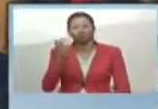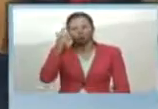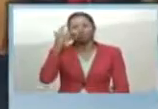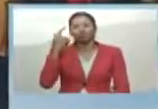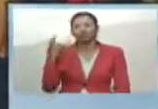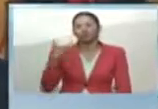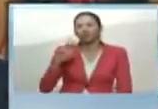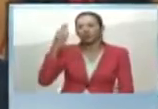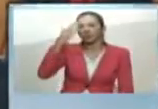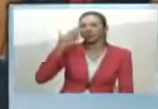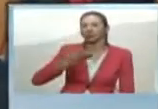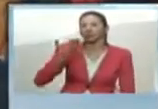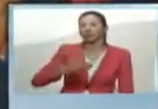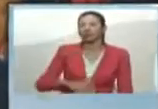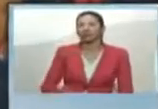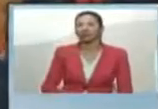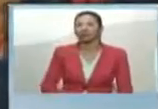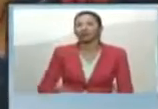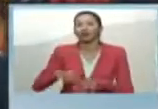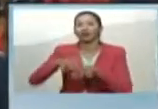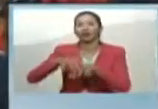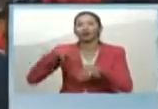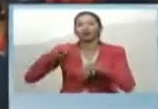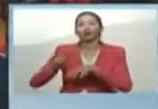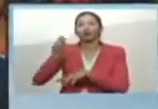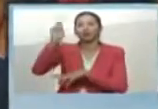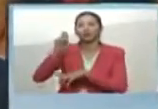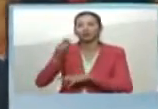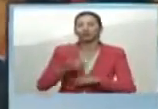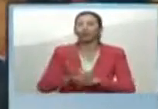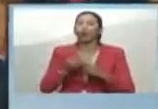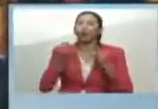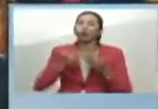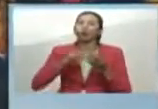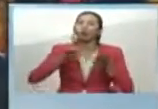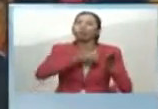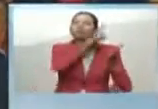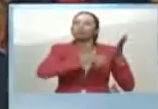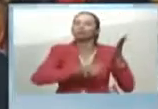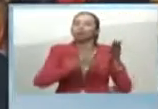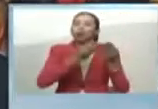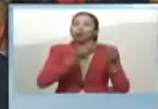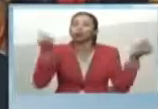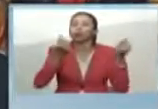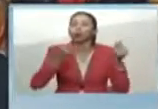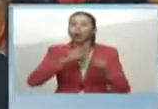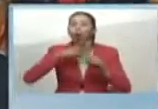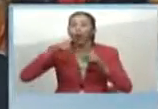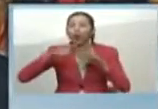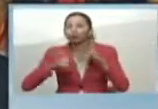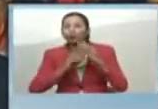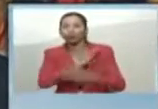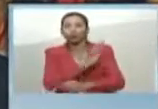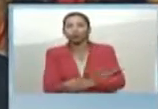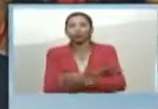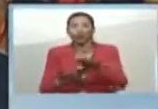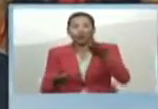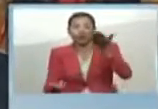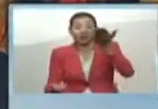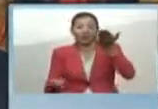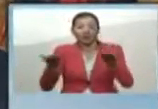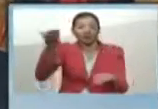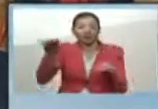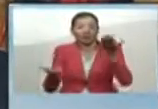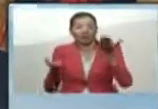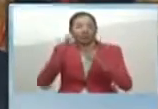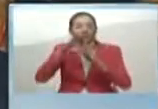allí en esa Asamblea Nacional Unicameral, va a disolver los demás poderes? Aquí existe el contrapeso constitucional.